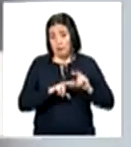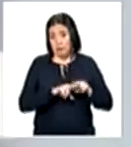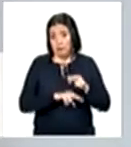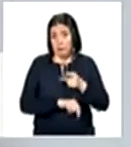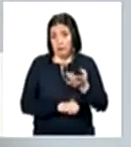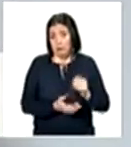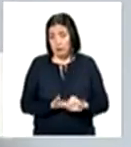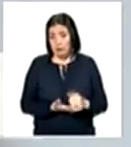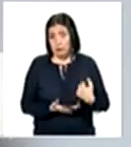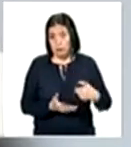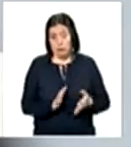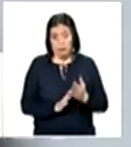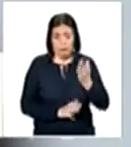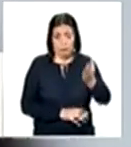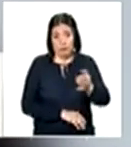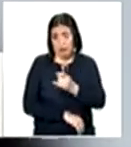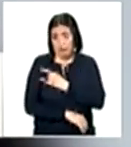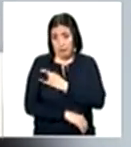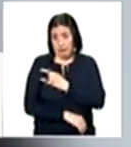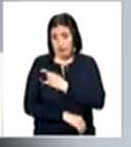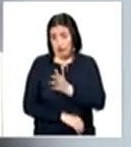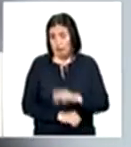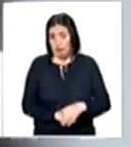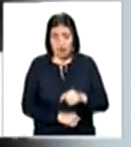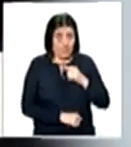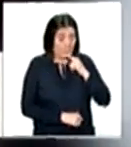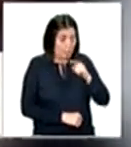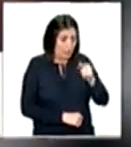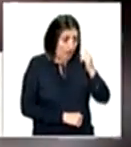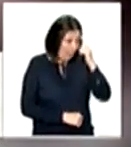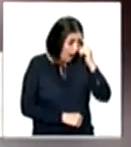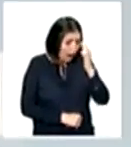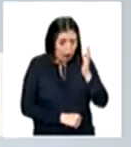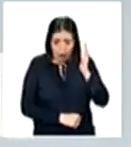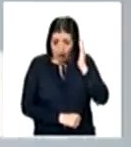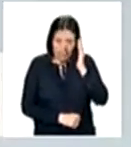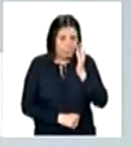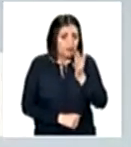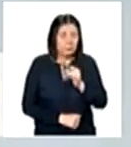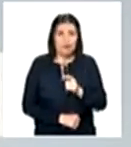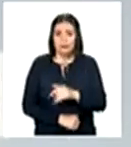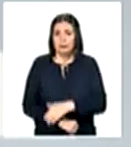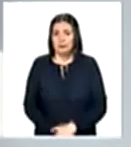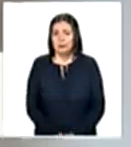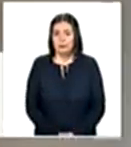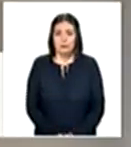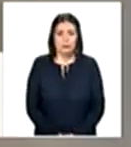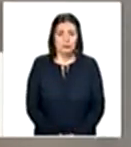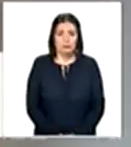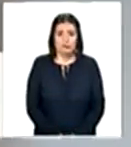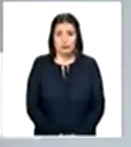el que íbamos camino a la universidad. Ella no podía creerlo.